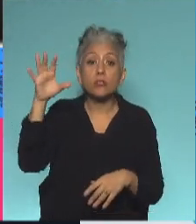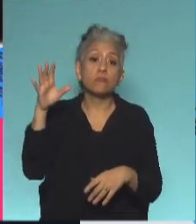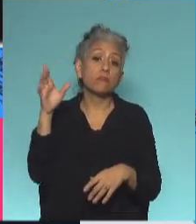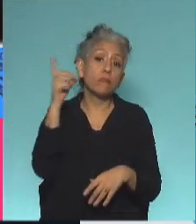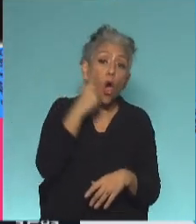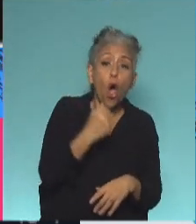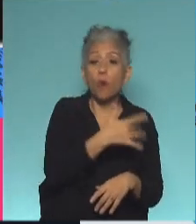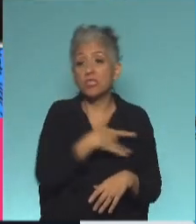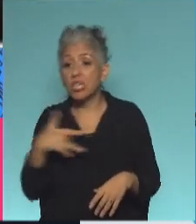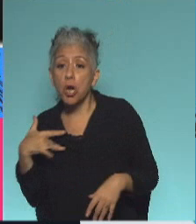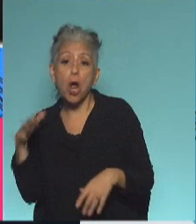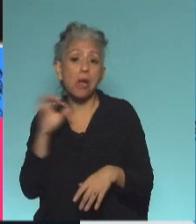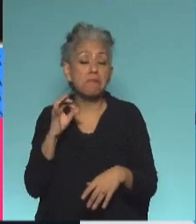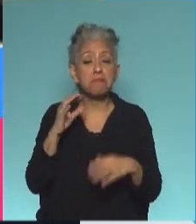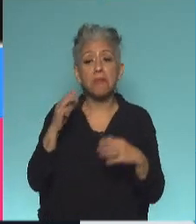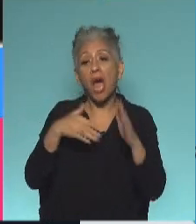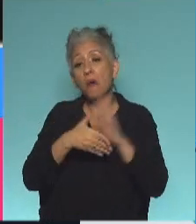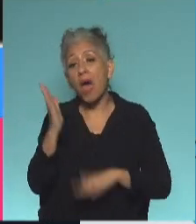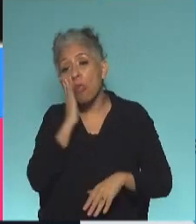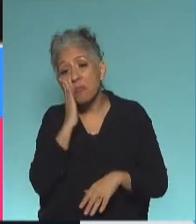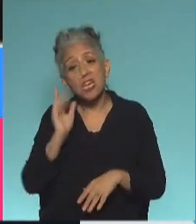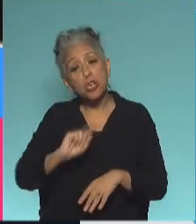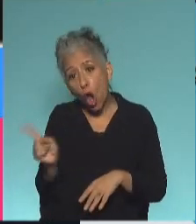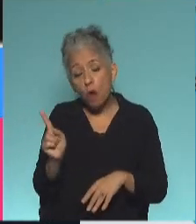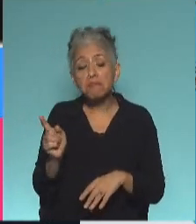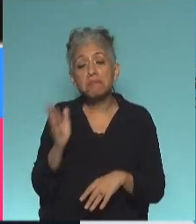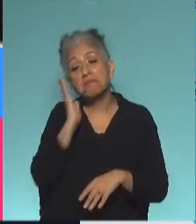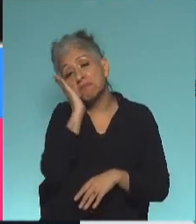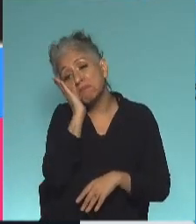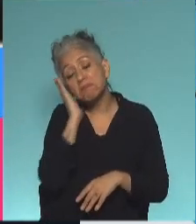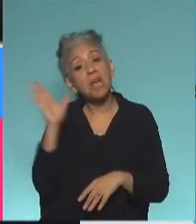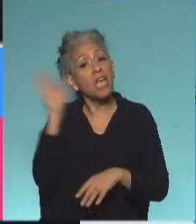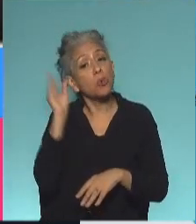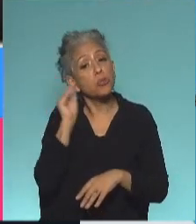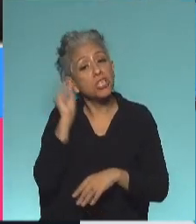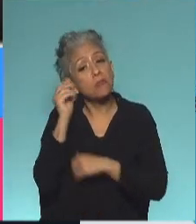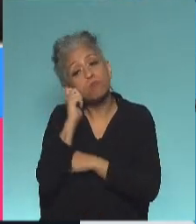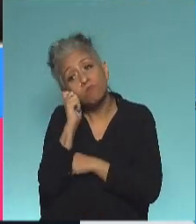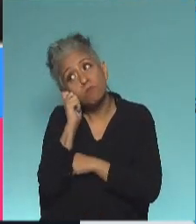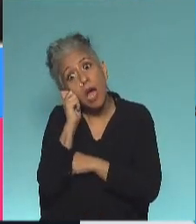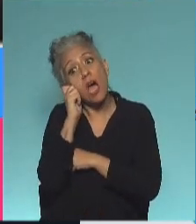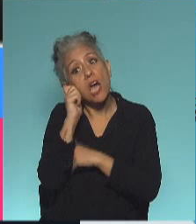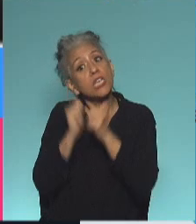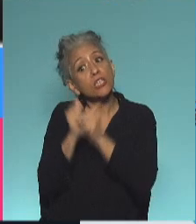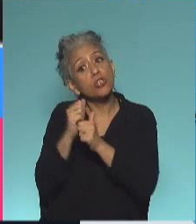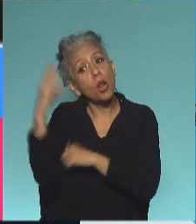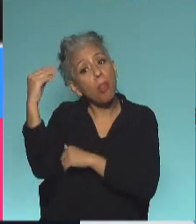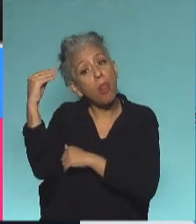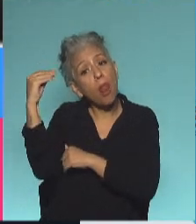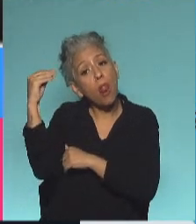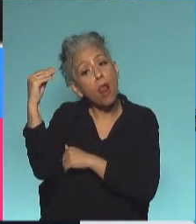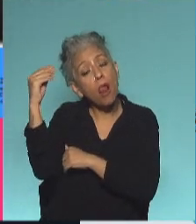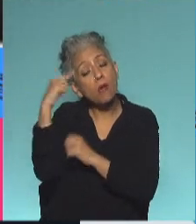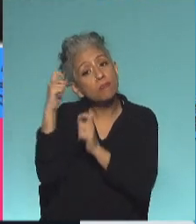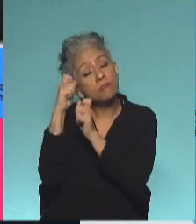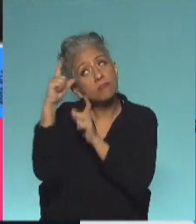antes de ir a dormir, escucha como el cuentito y puede seguir los personajes a través de la interpretación de los actores, obviamente,